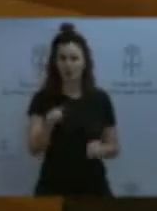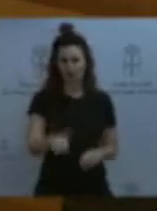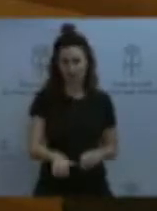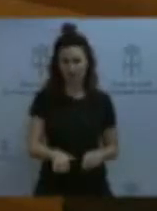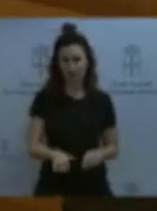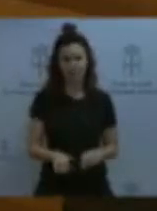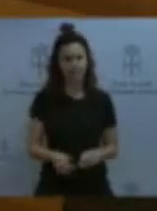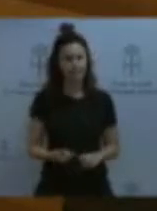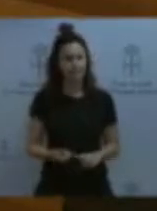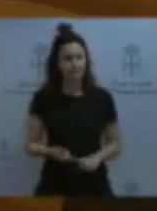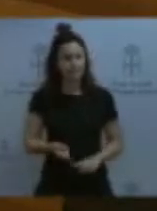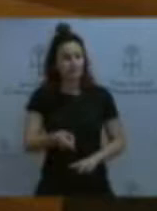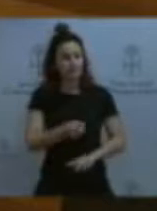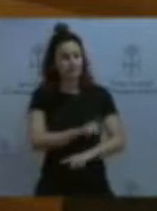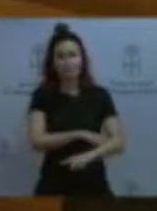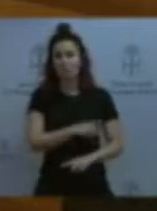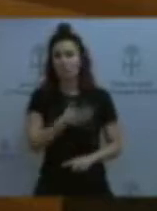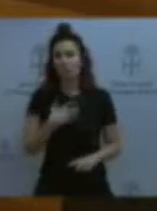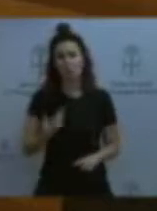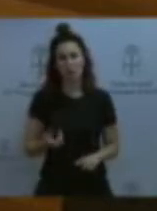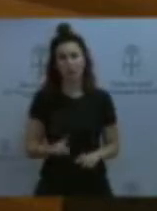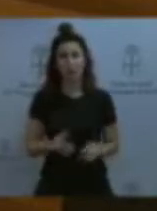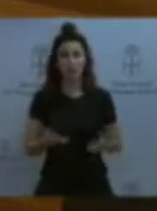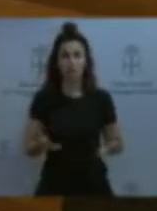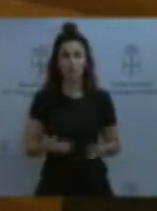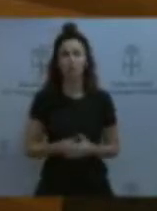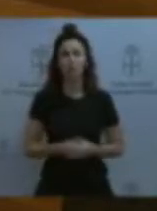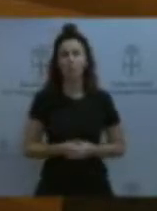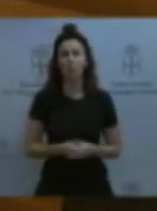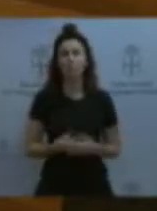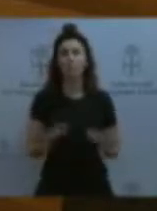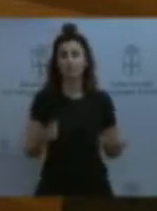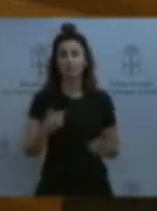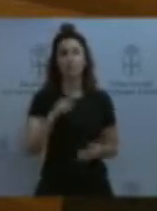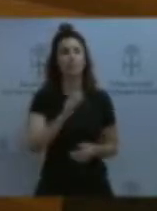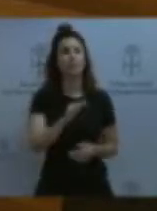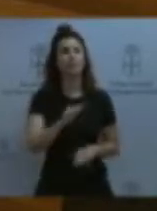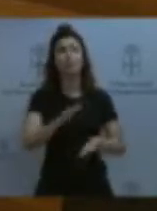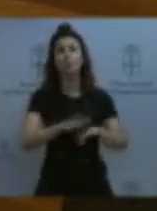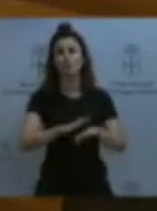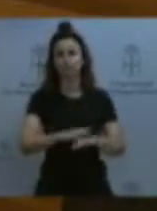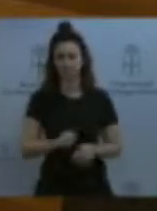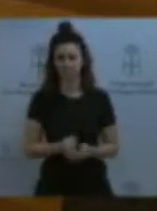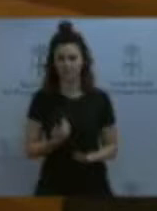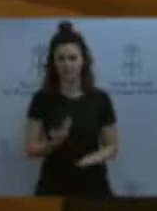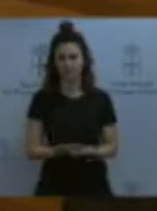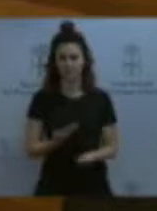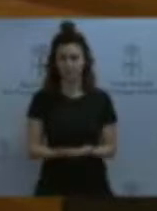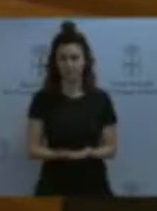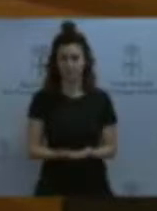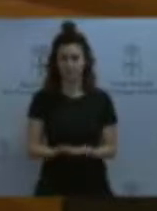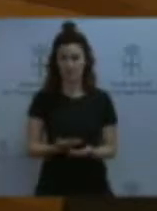esta pregunta, con el objetivo de tener pruebas documentales que usted todavía no